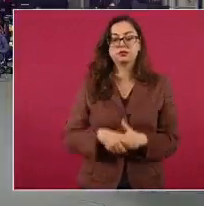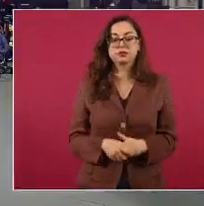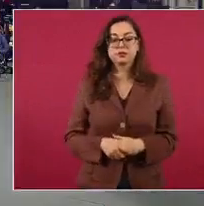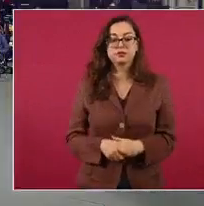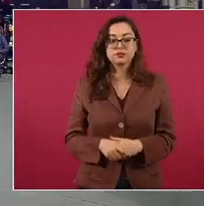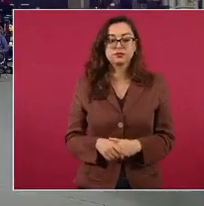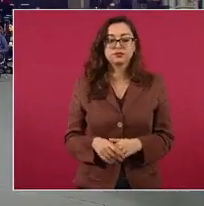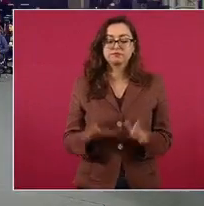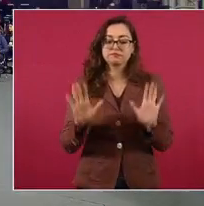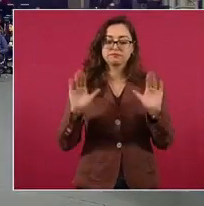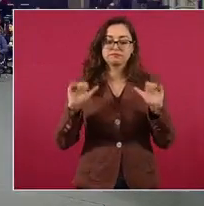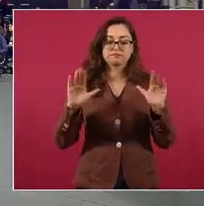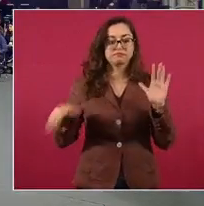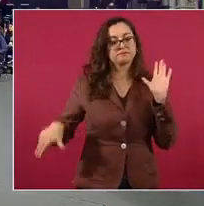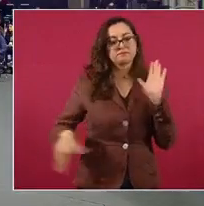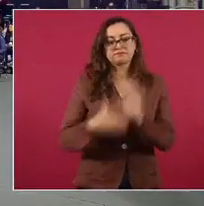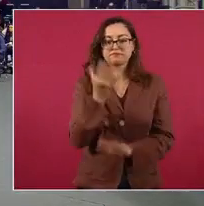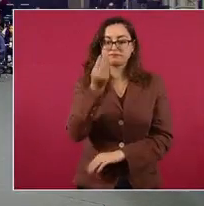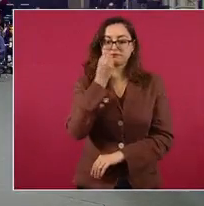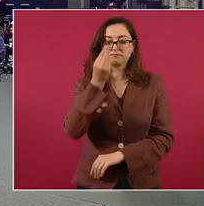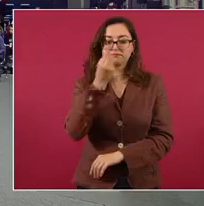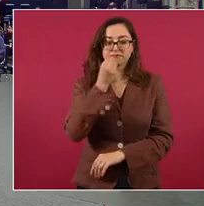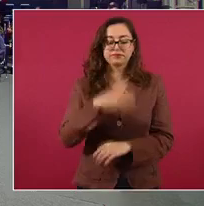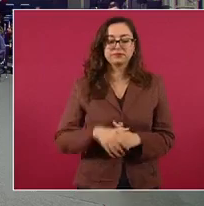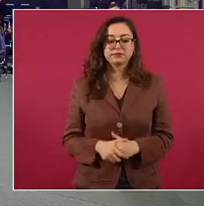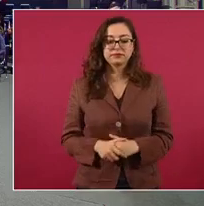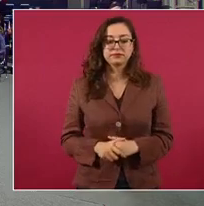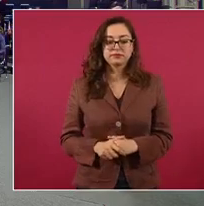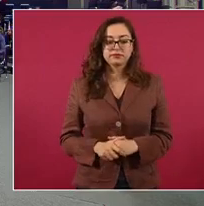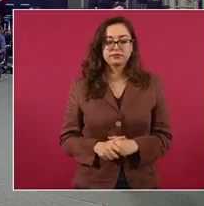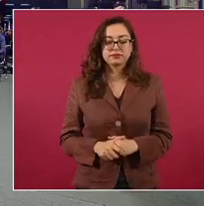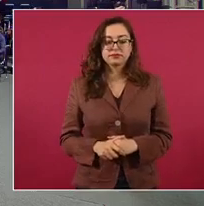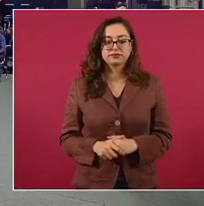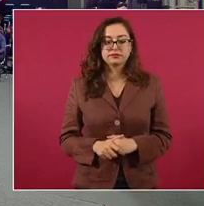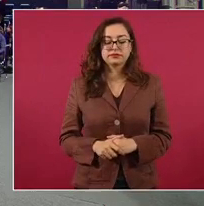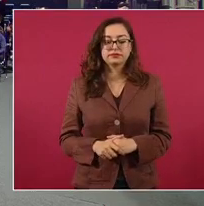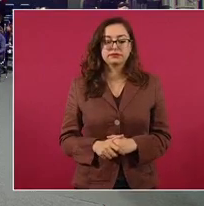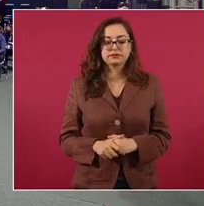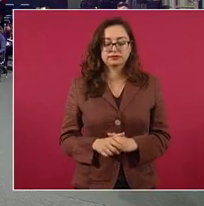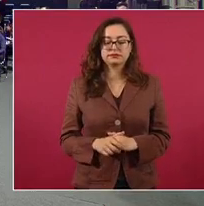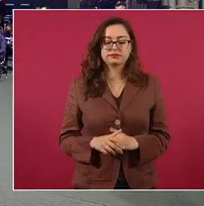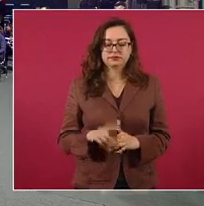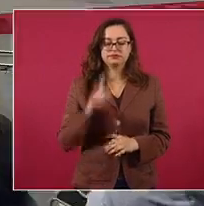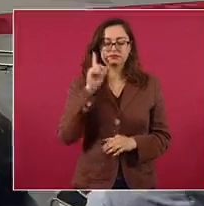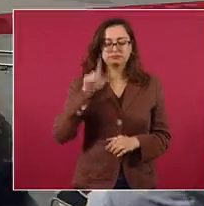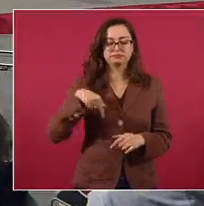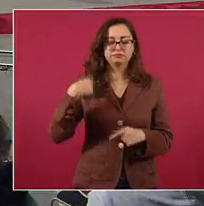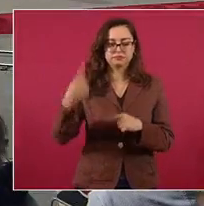Bueno, ya, vámonos a desayunar ya. Ya